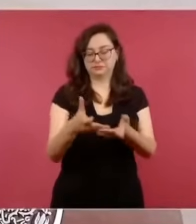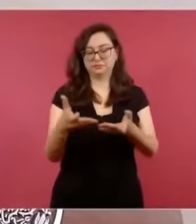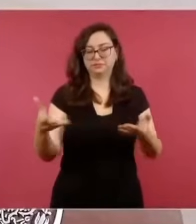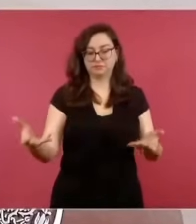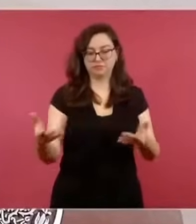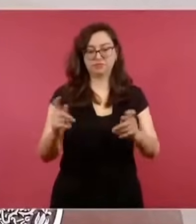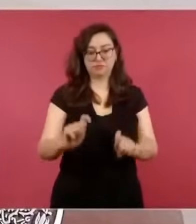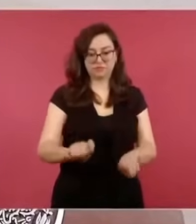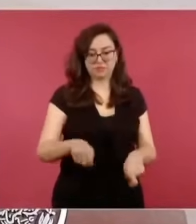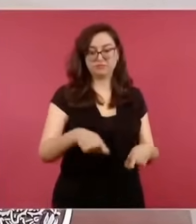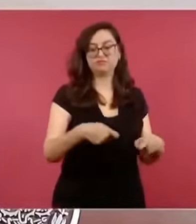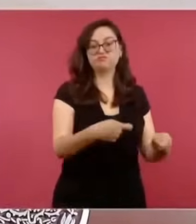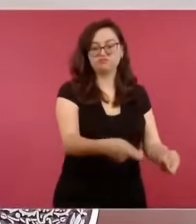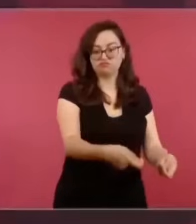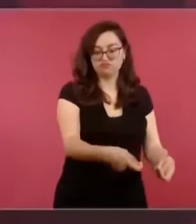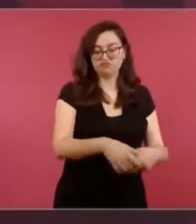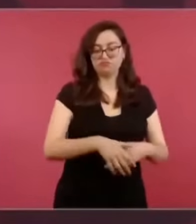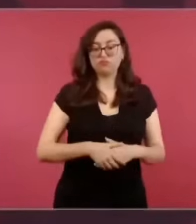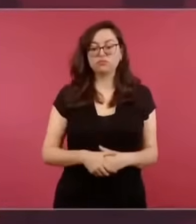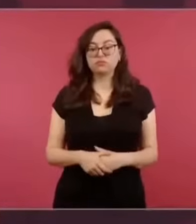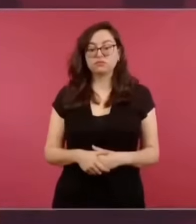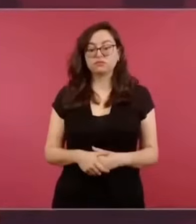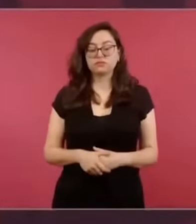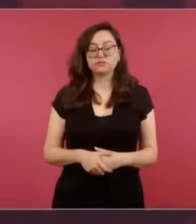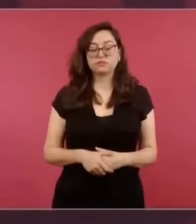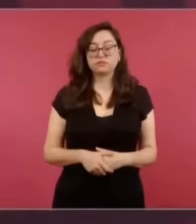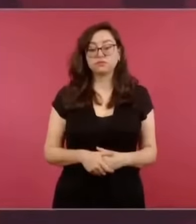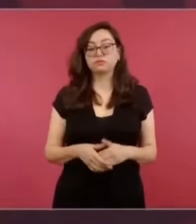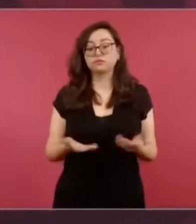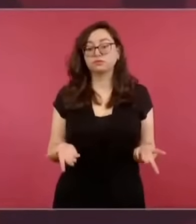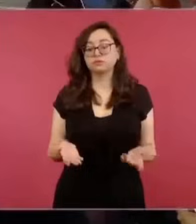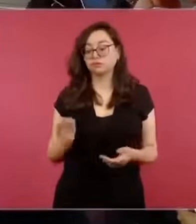Los de Fonatur llegan a la conclusión